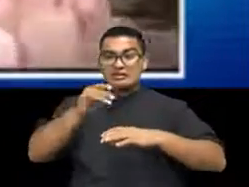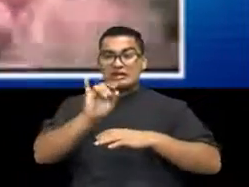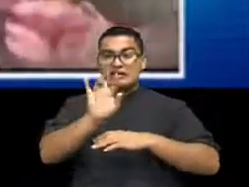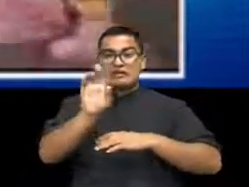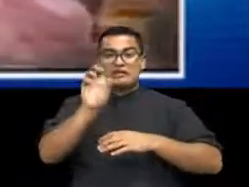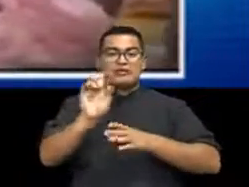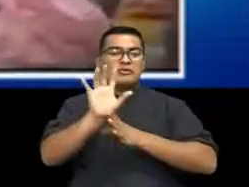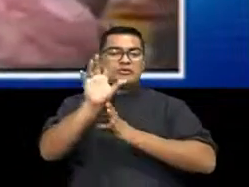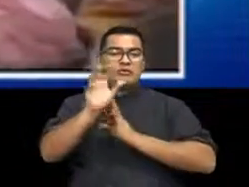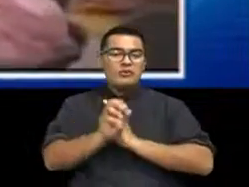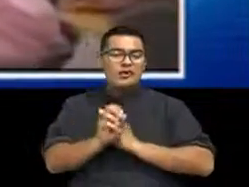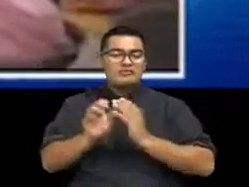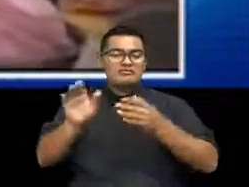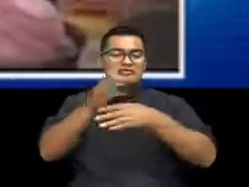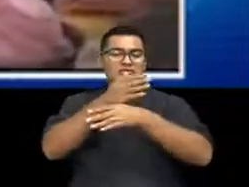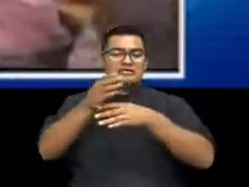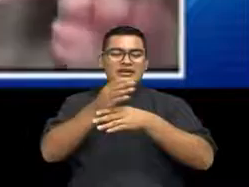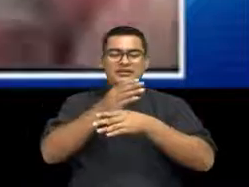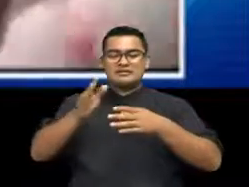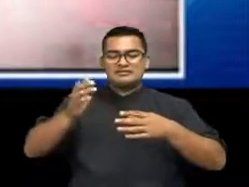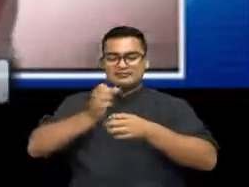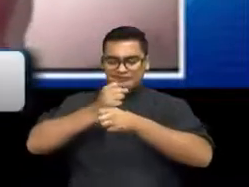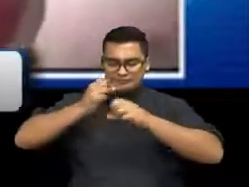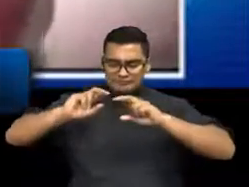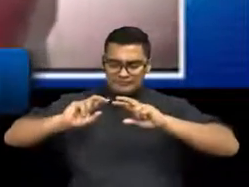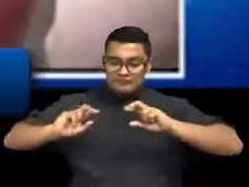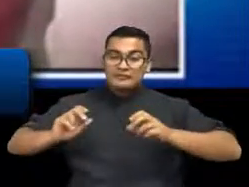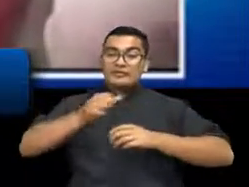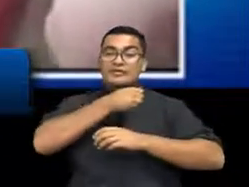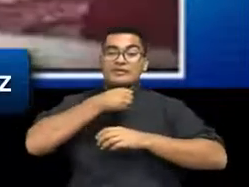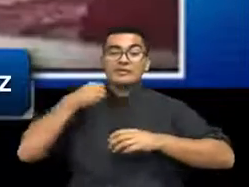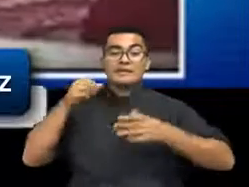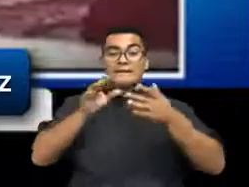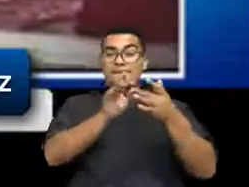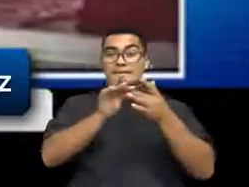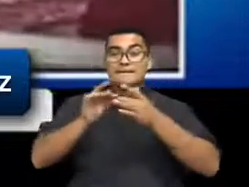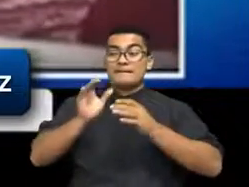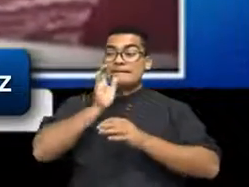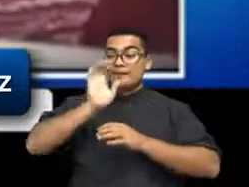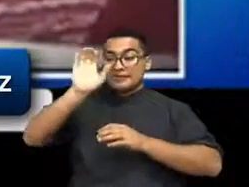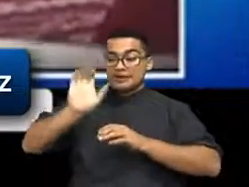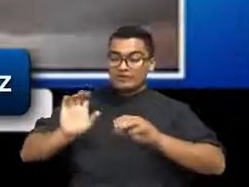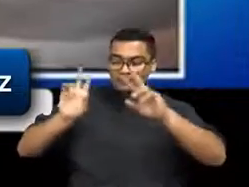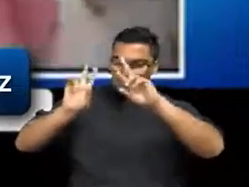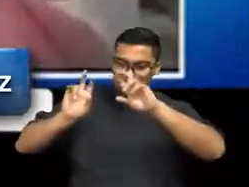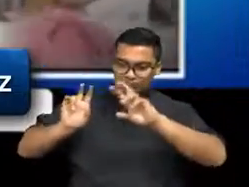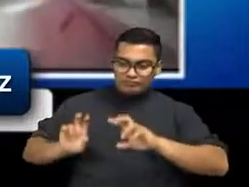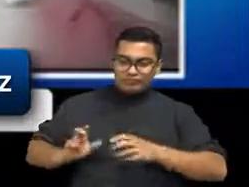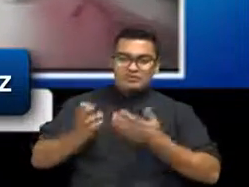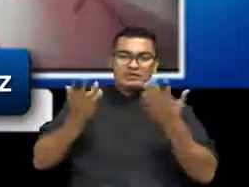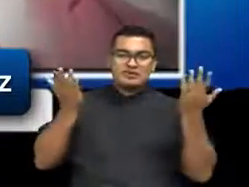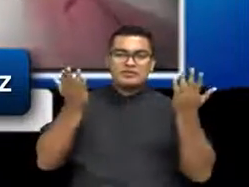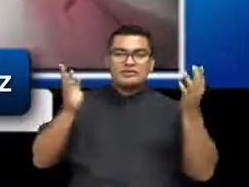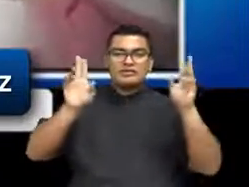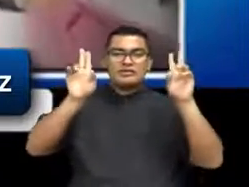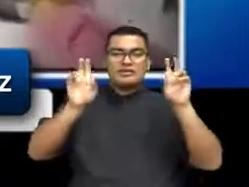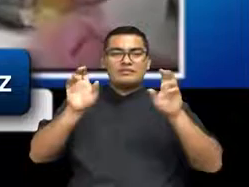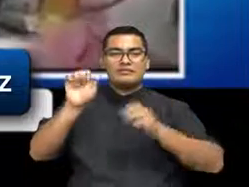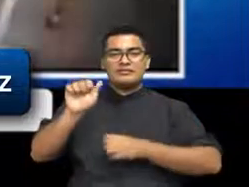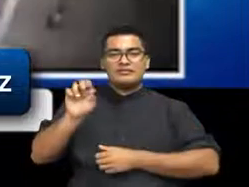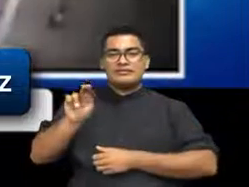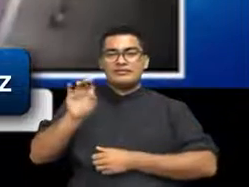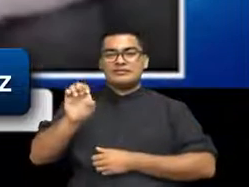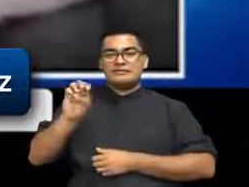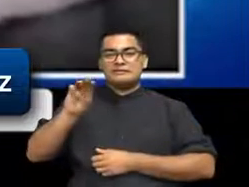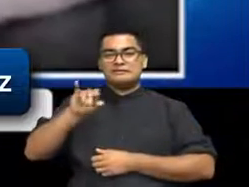como las ferritinas, etcétera. Son exámenes muy especiales que se tienen que hacer y como un abordaje completo de la anemia en estos niños. ¿Qué tipo